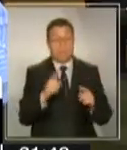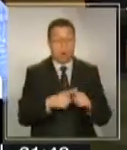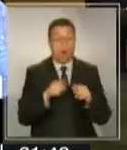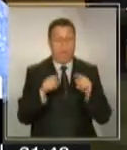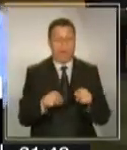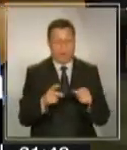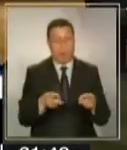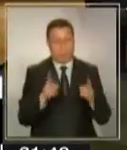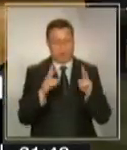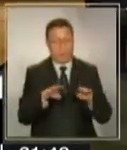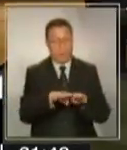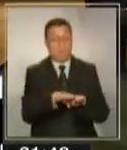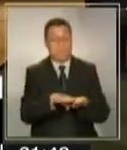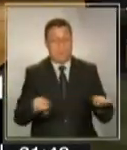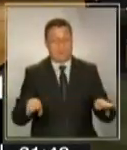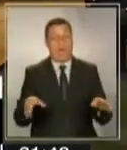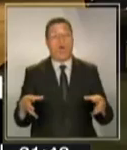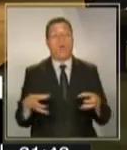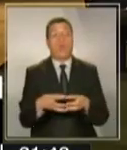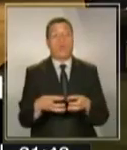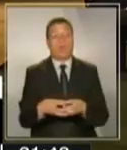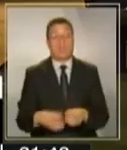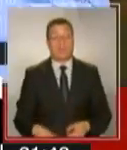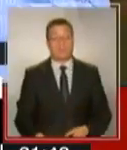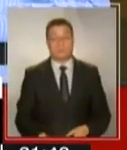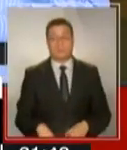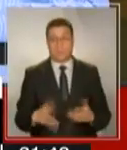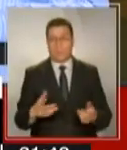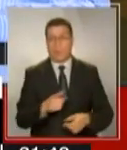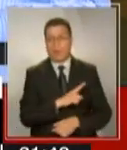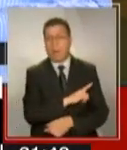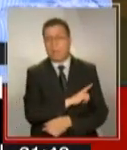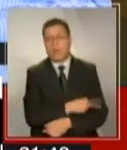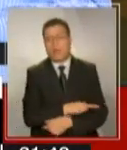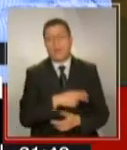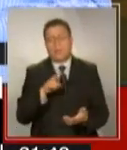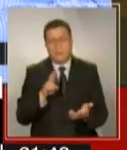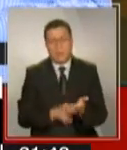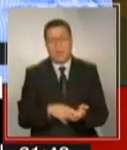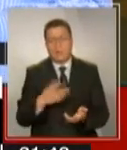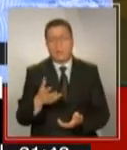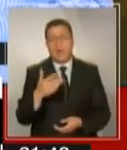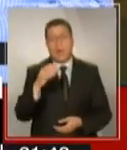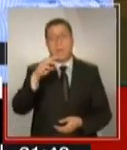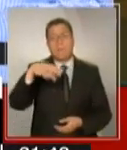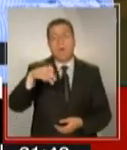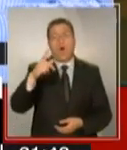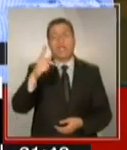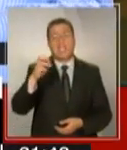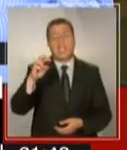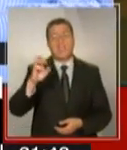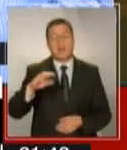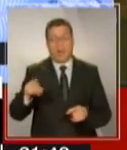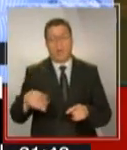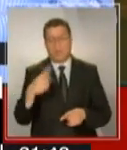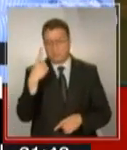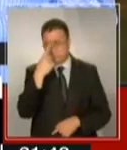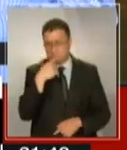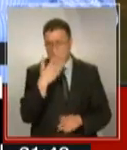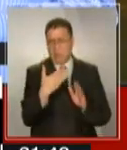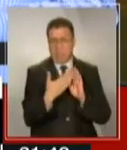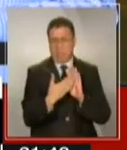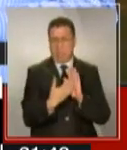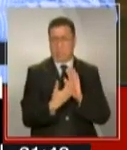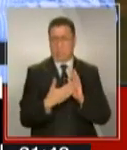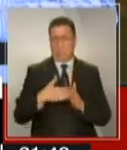posible esta mesa de unidad. ¿Qué poder real va a tener entonces Cristian Monquever? Porque pareciera que queda bastante debilitado cuando le exigen, como